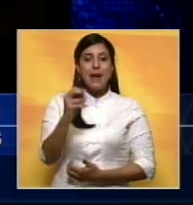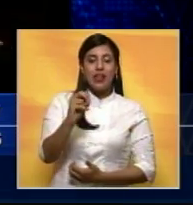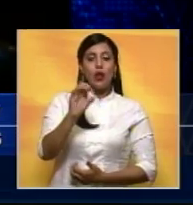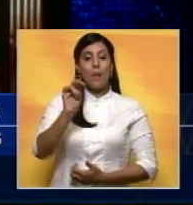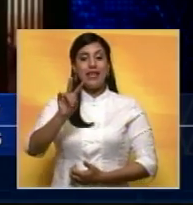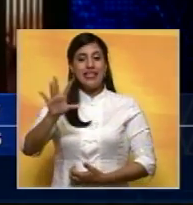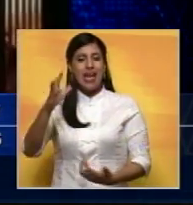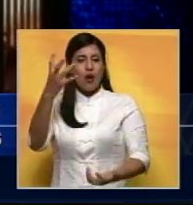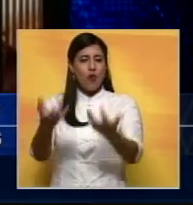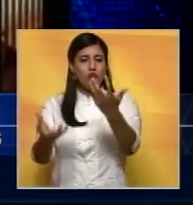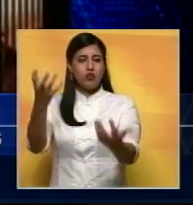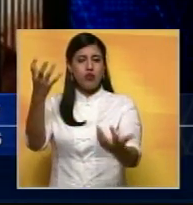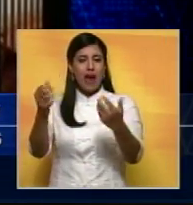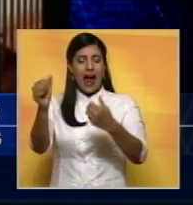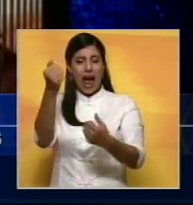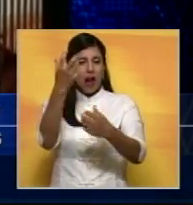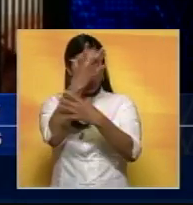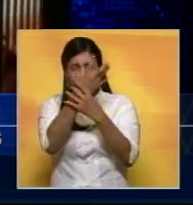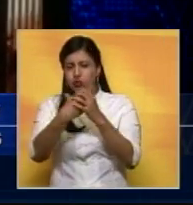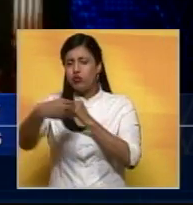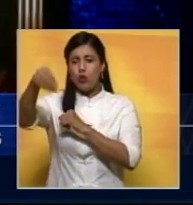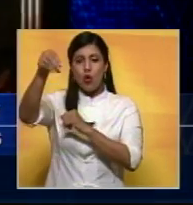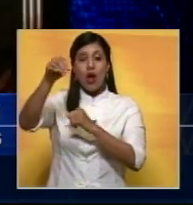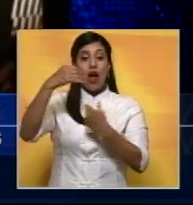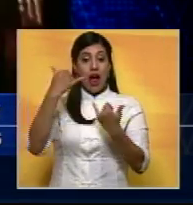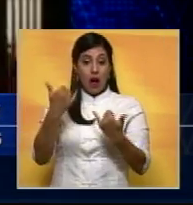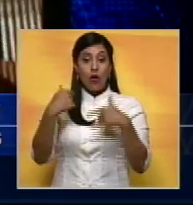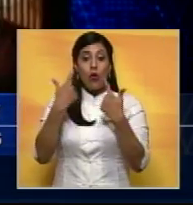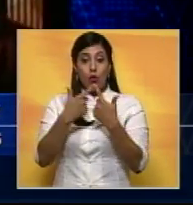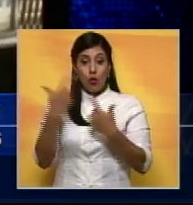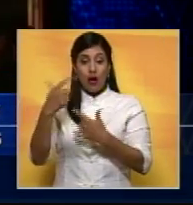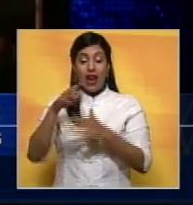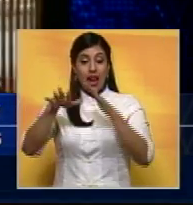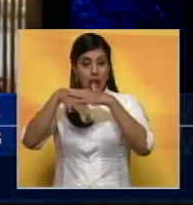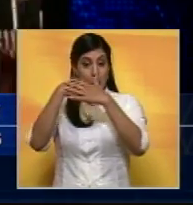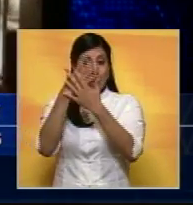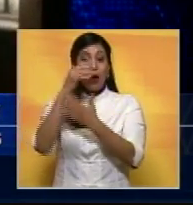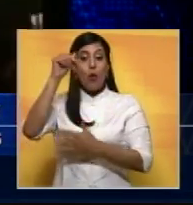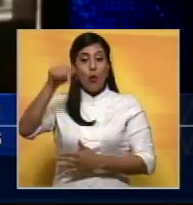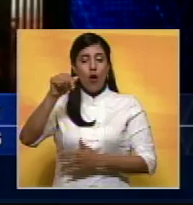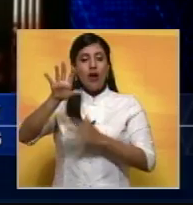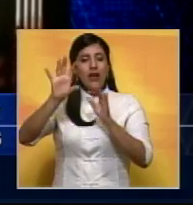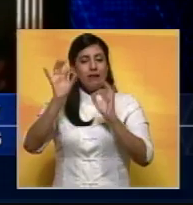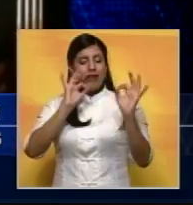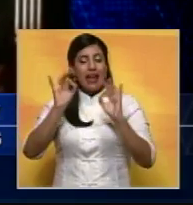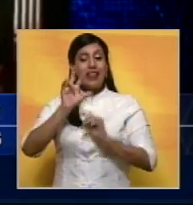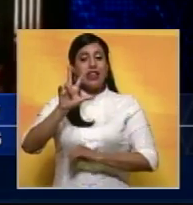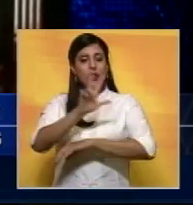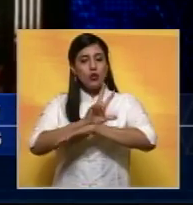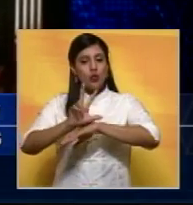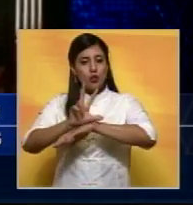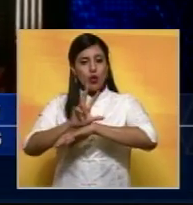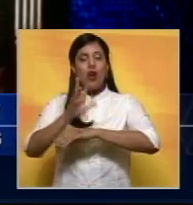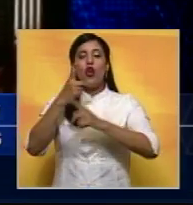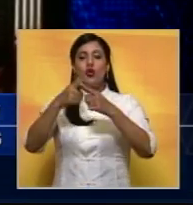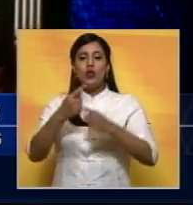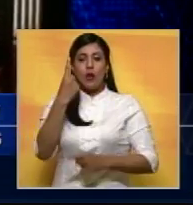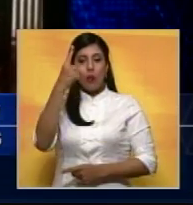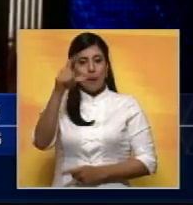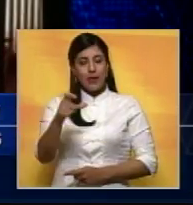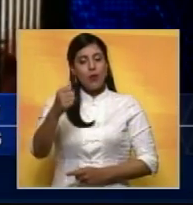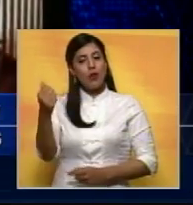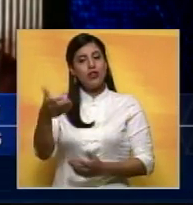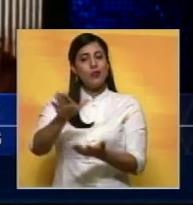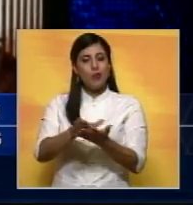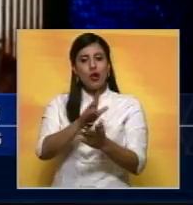25 vehículos para cubrir su huida. El incidente, que se produjo en la madrugada de hoy, duró más de 3 horas y dejó un saldo de un policía